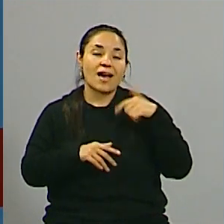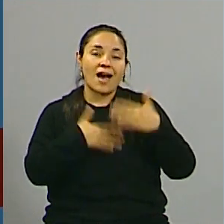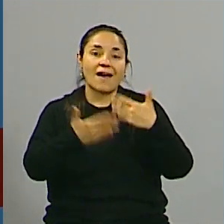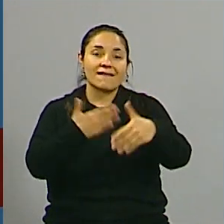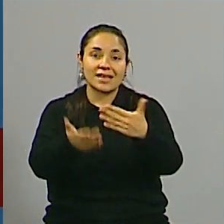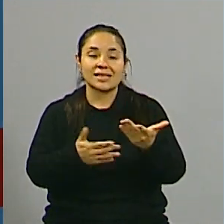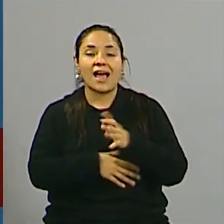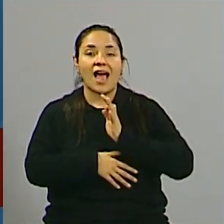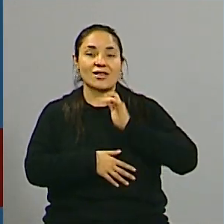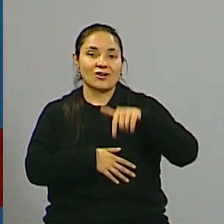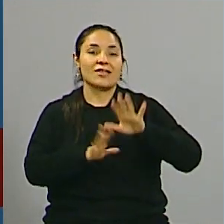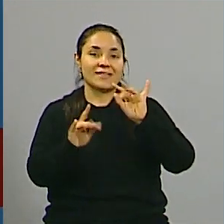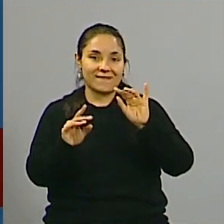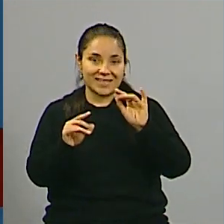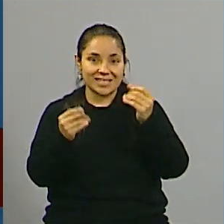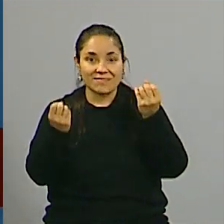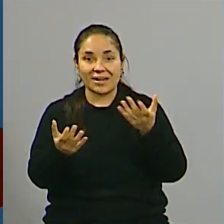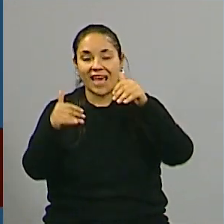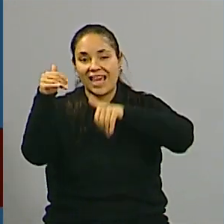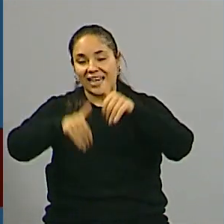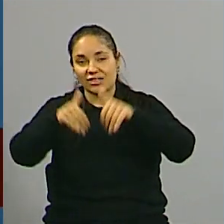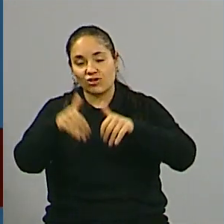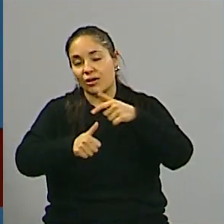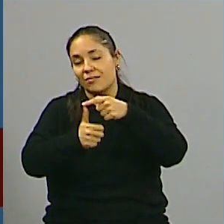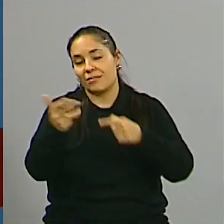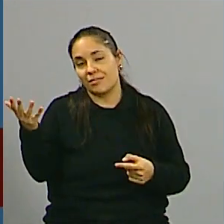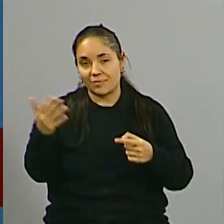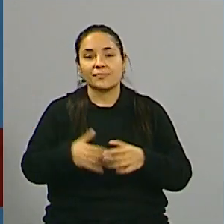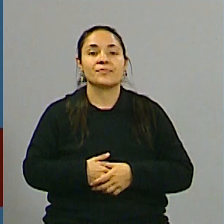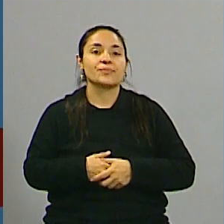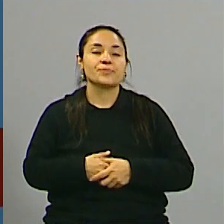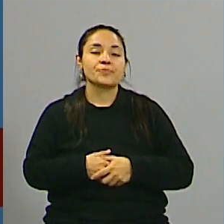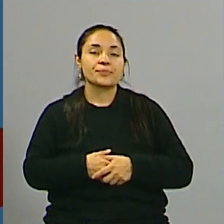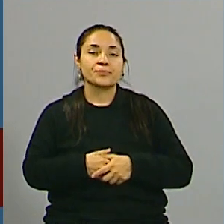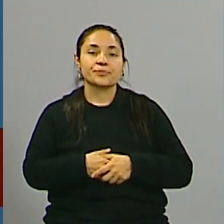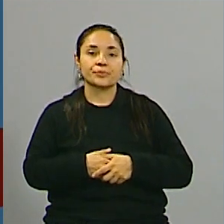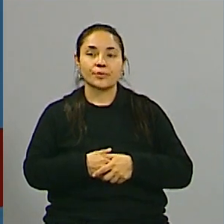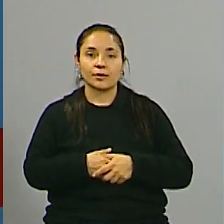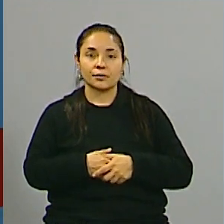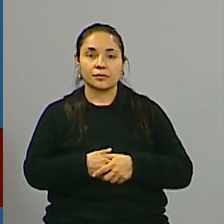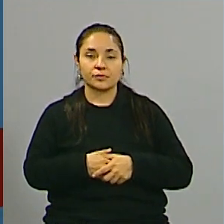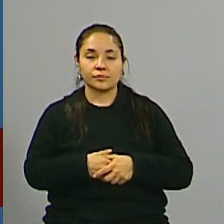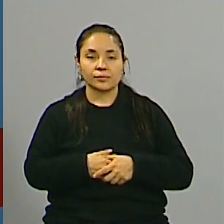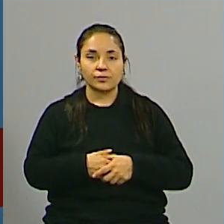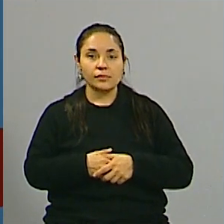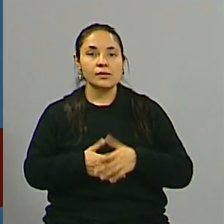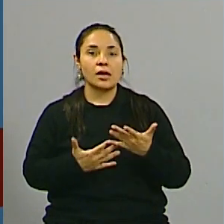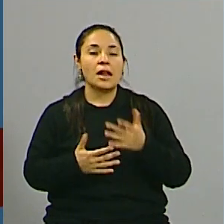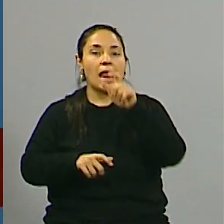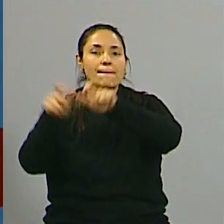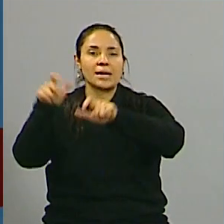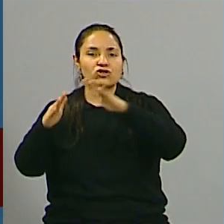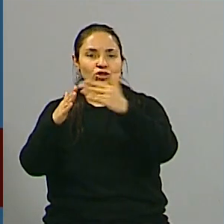también tan complicado, ¿no? Por las elecciones y todo lo que está sucediendo. ¿Cómo fue la recepción de la gente, los